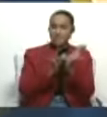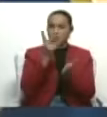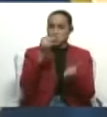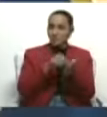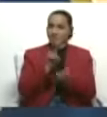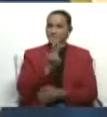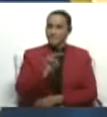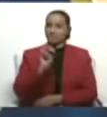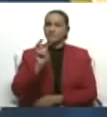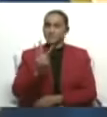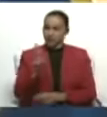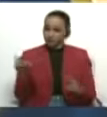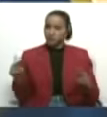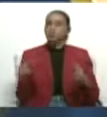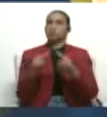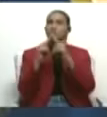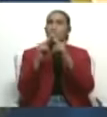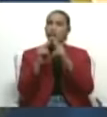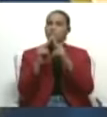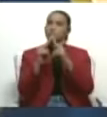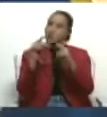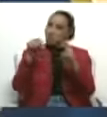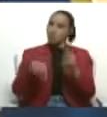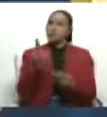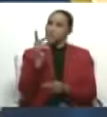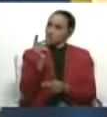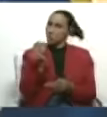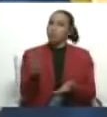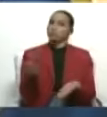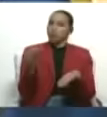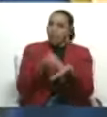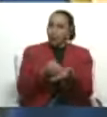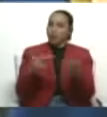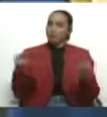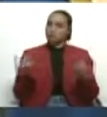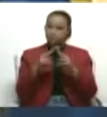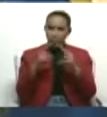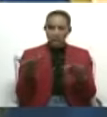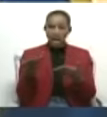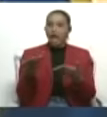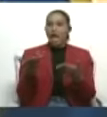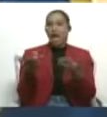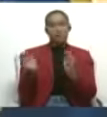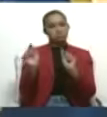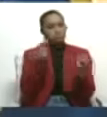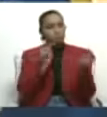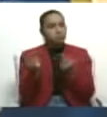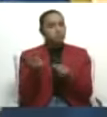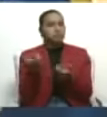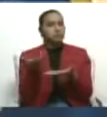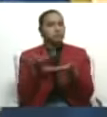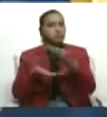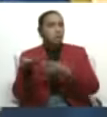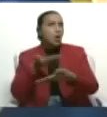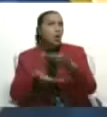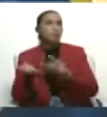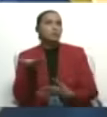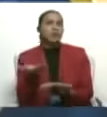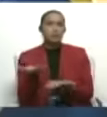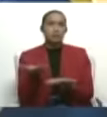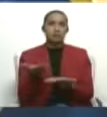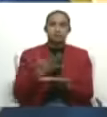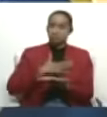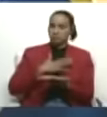ahora tenemos el honor de volver a recibirlo para estas negociaciones. Igualmente, yo tuve la oportunidad de estar